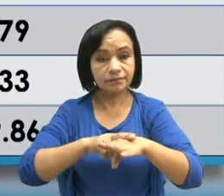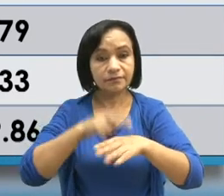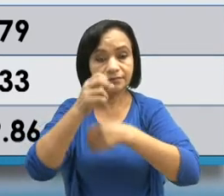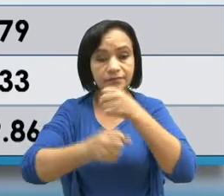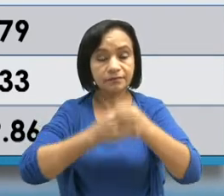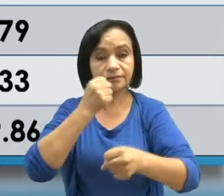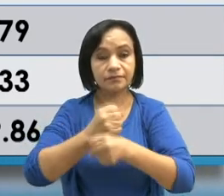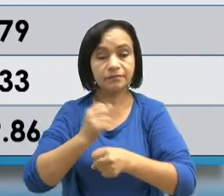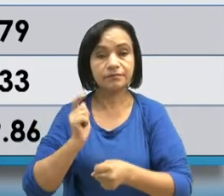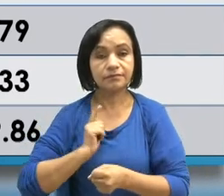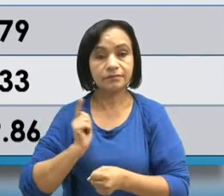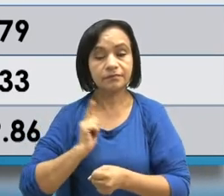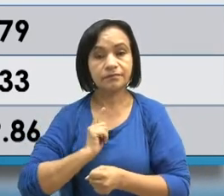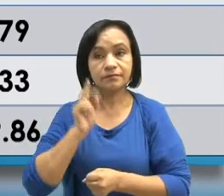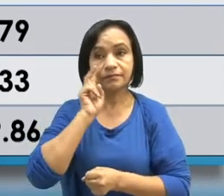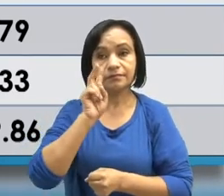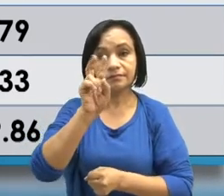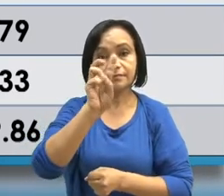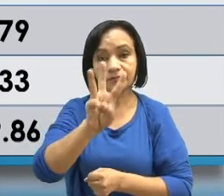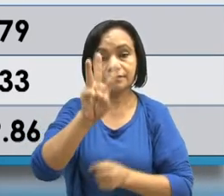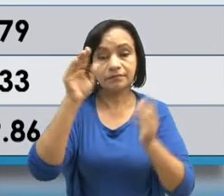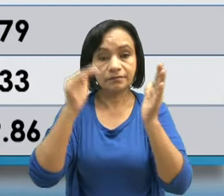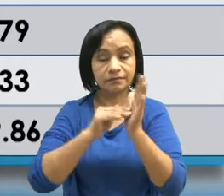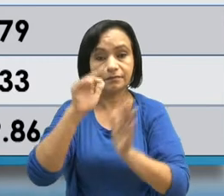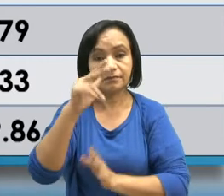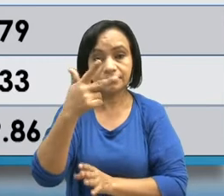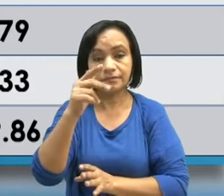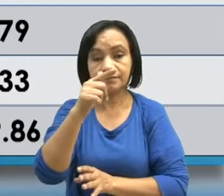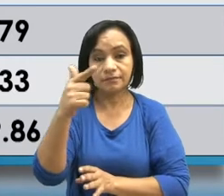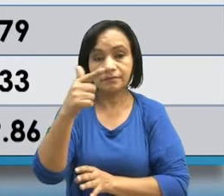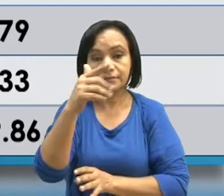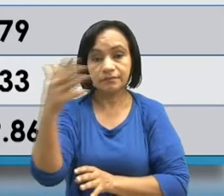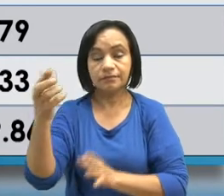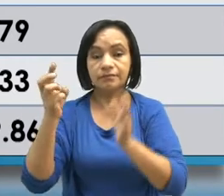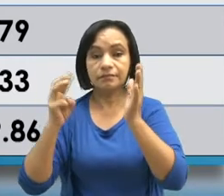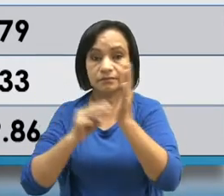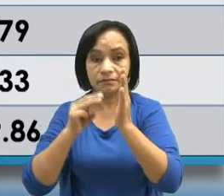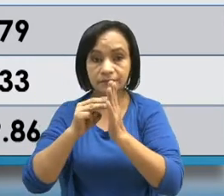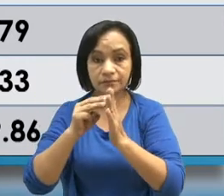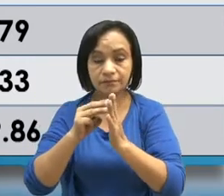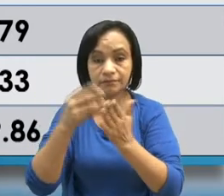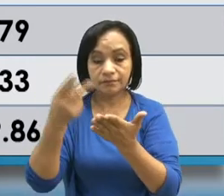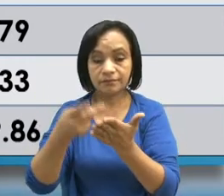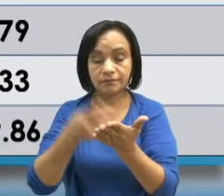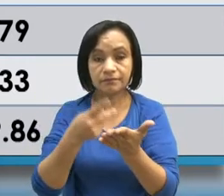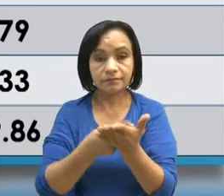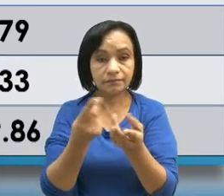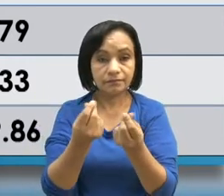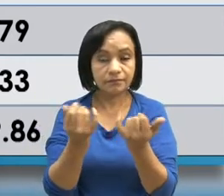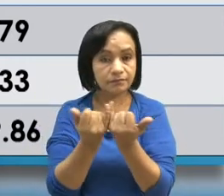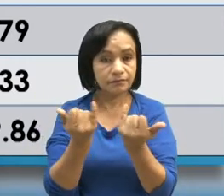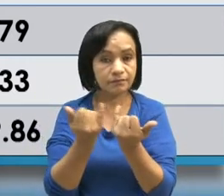año nosotros tenemos, ahí lo tenemos, 3.879 millones en un presupuesto